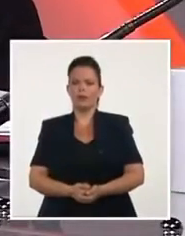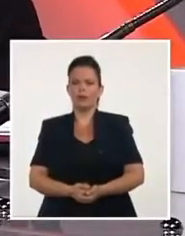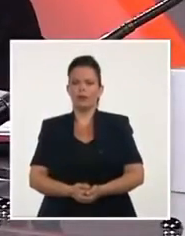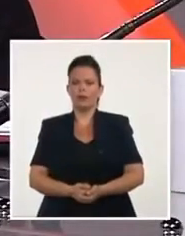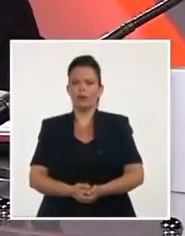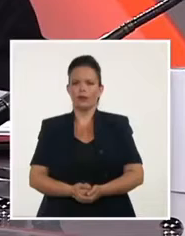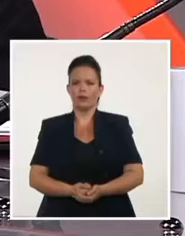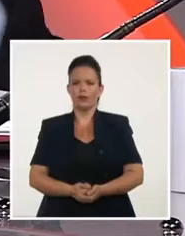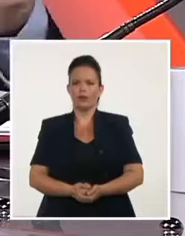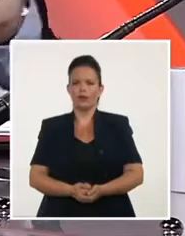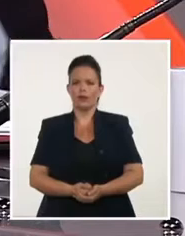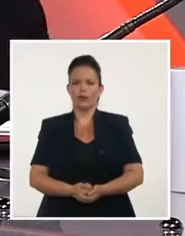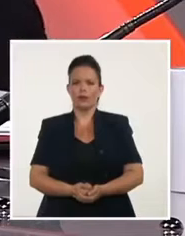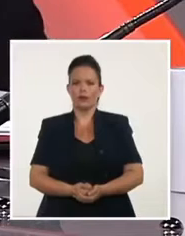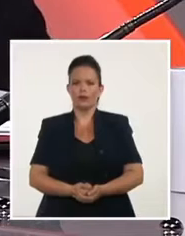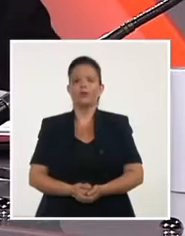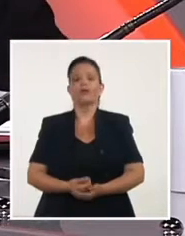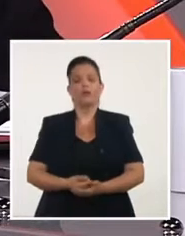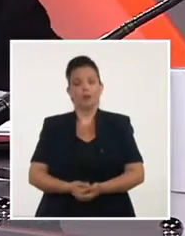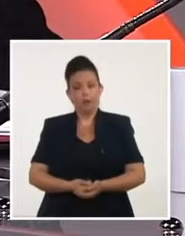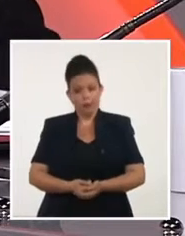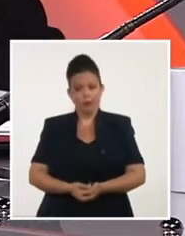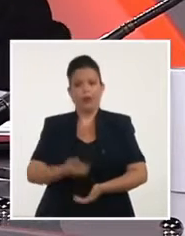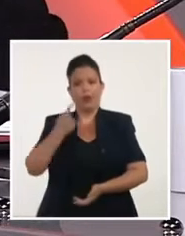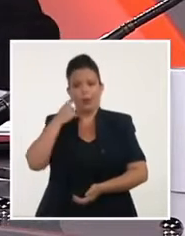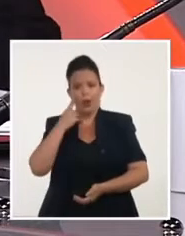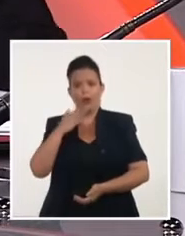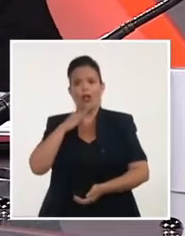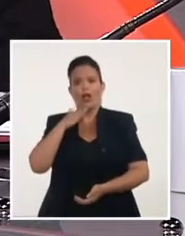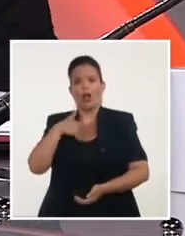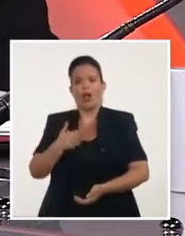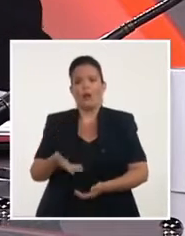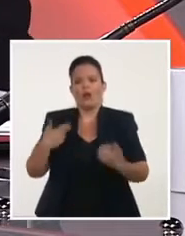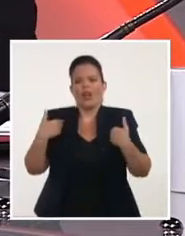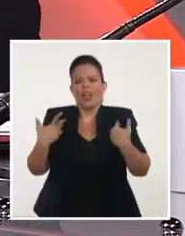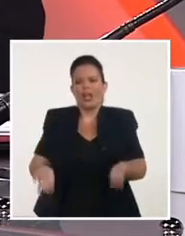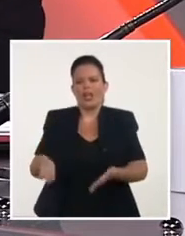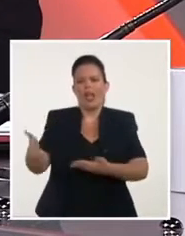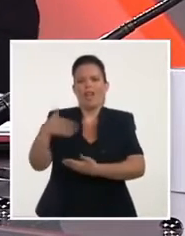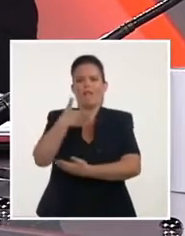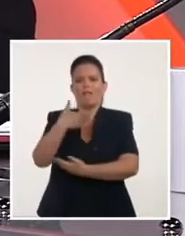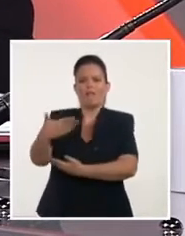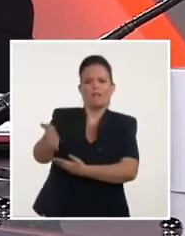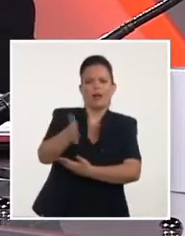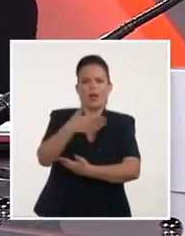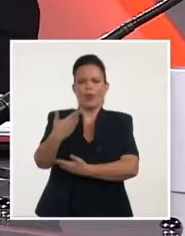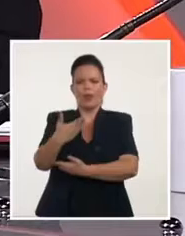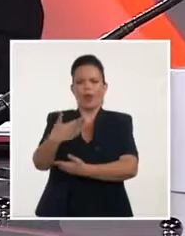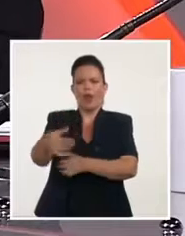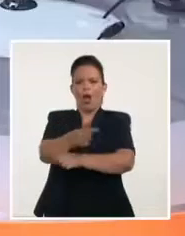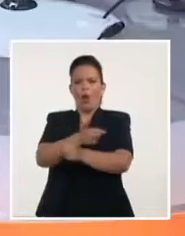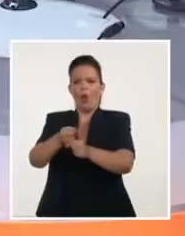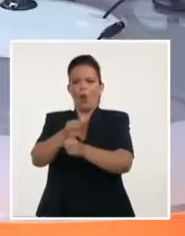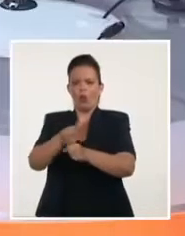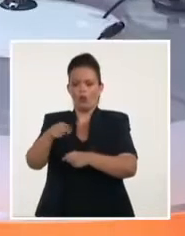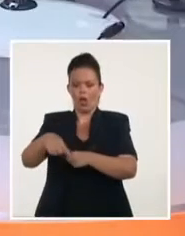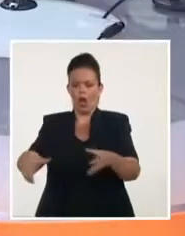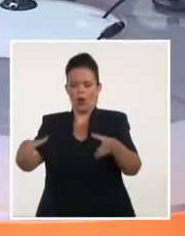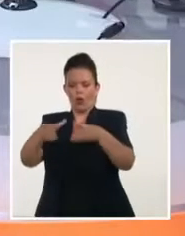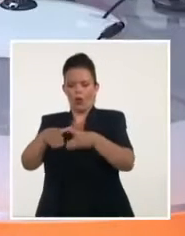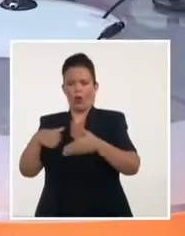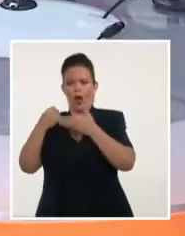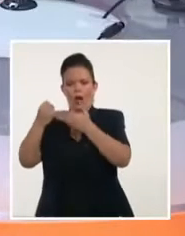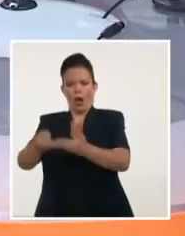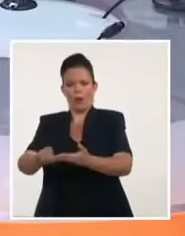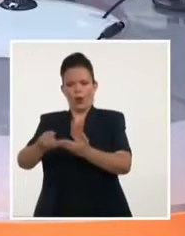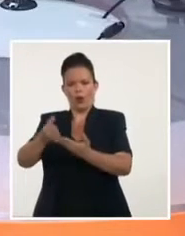Simbología, qué banderas usan uno, qué banderas usan otro. De eso vamos a hablar después con Anita Saladriga. Pero Rosa, este tema de la fake news, porque a veces uno dice, bueno, por un lado construyen la realidad, te